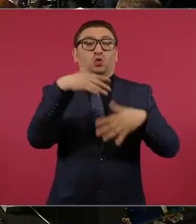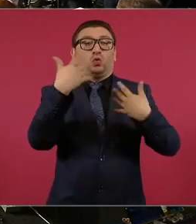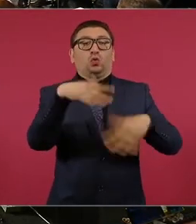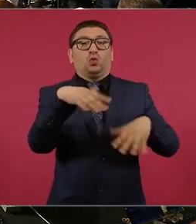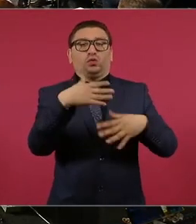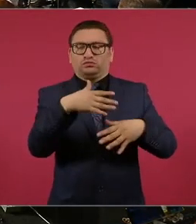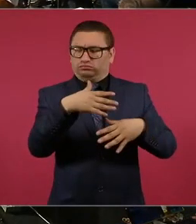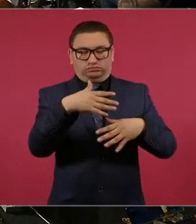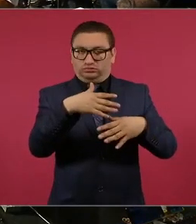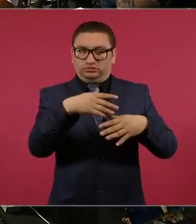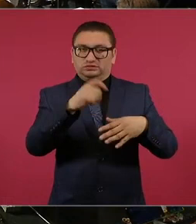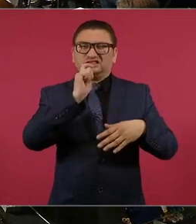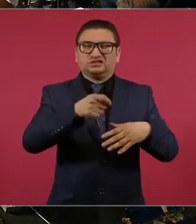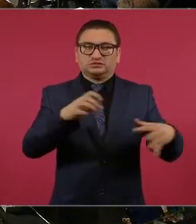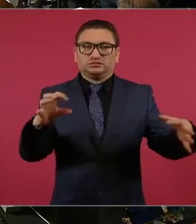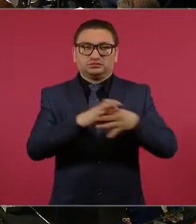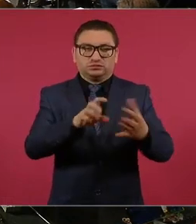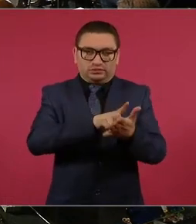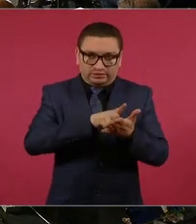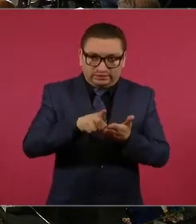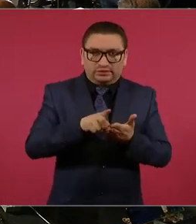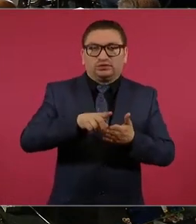es un derecho del